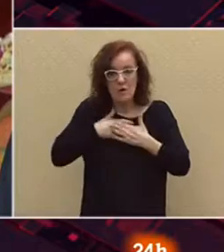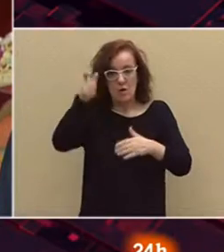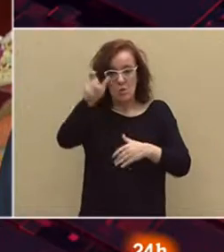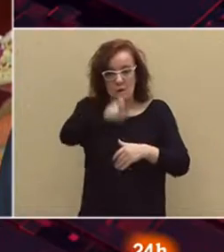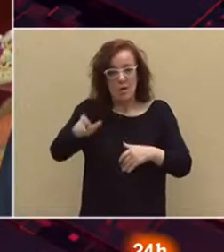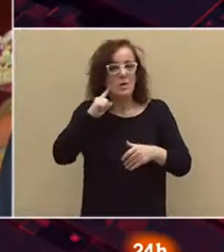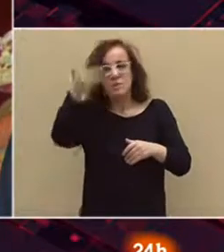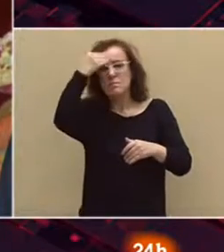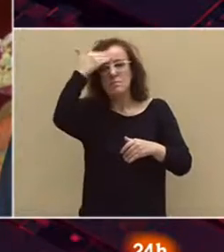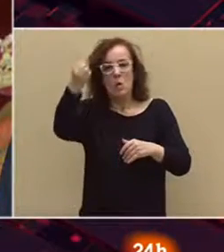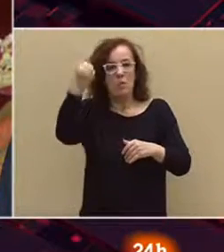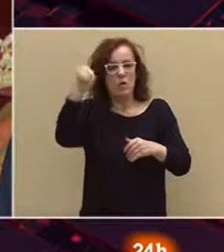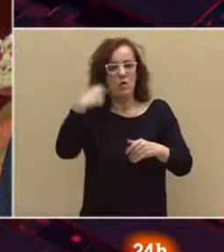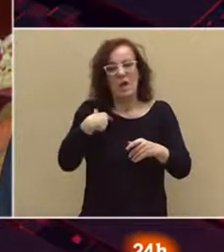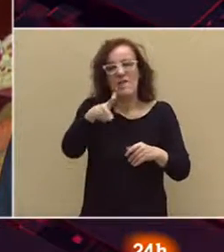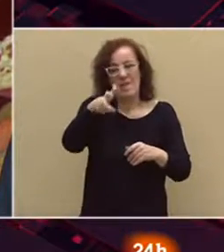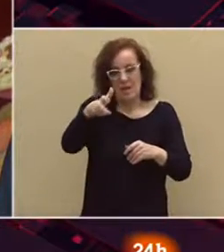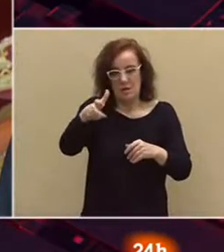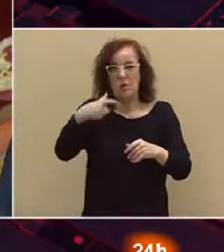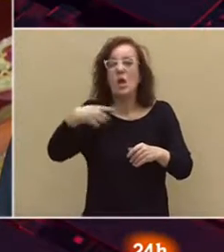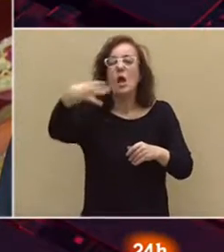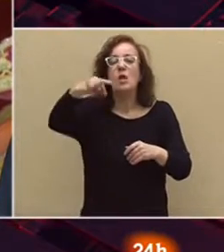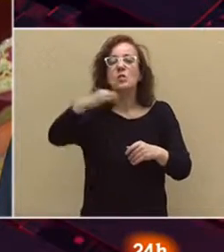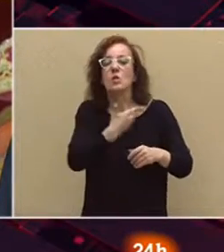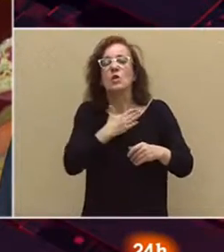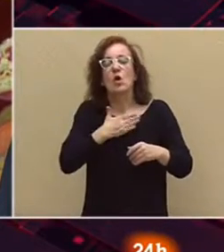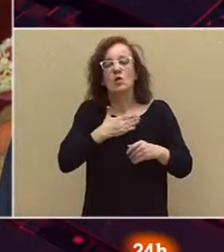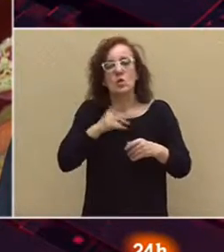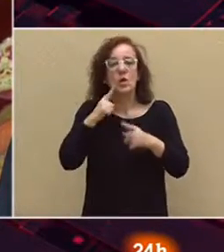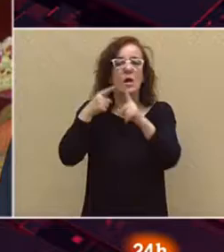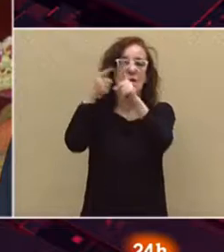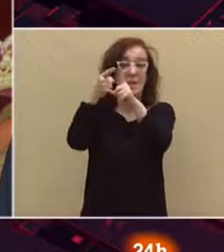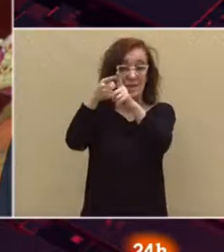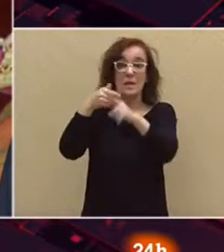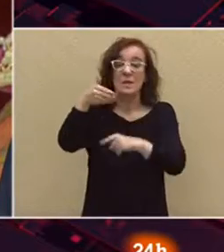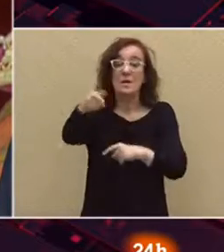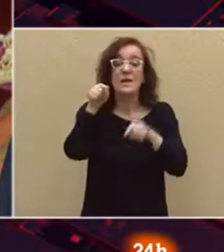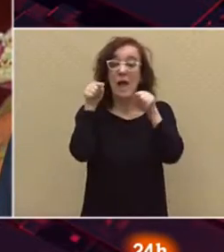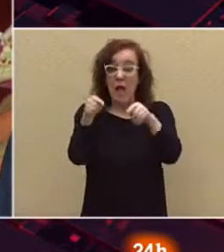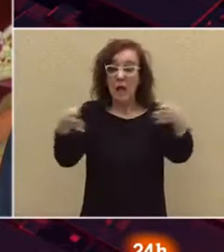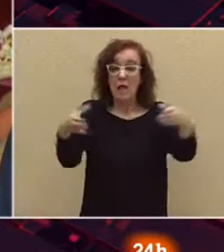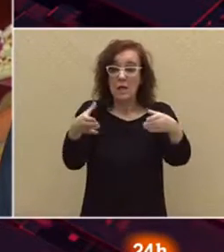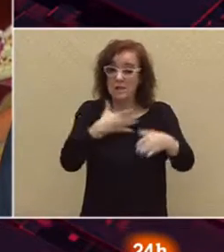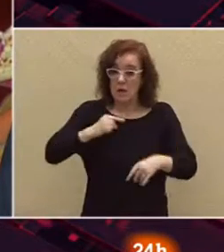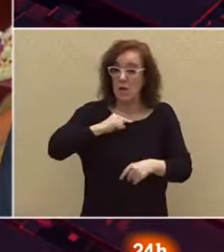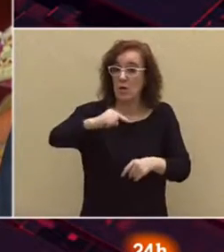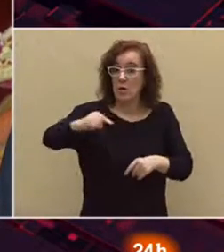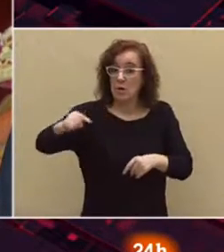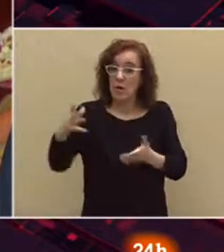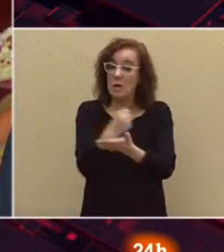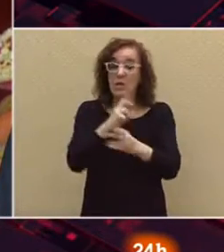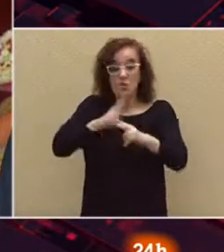sus derechos soberanos y el único dueño de su destino. Y a él le quiero enviar, en nombre de todos en esta fiesta